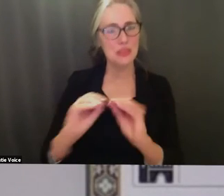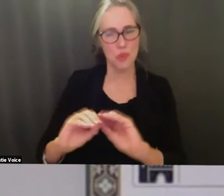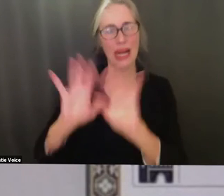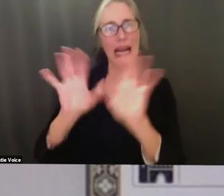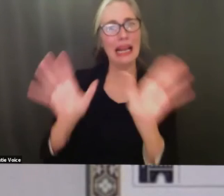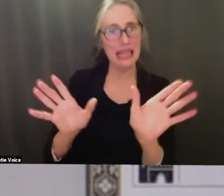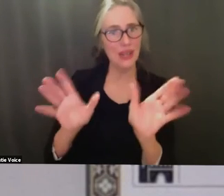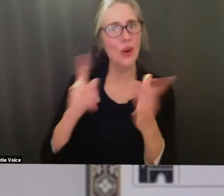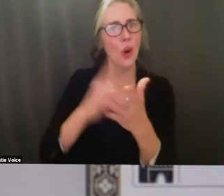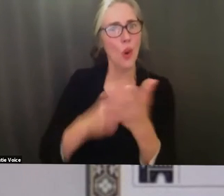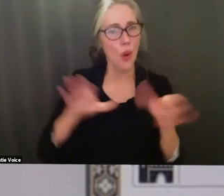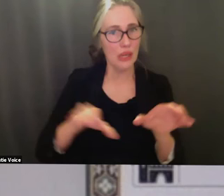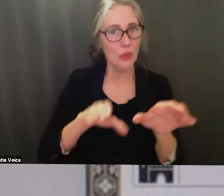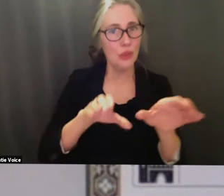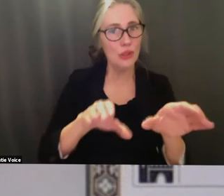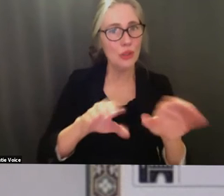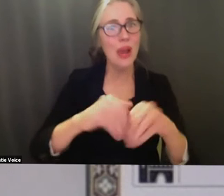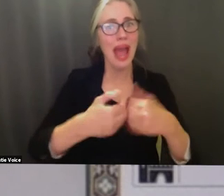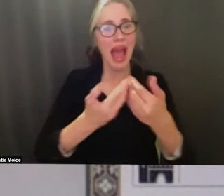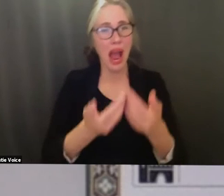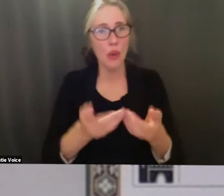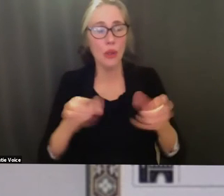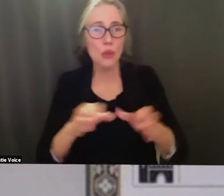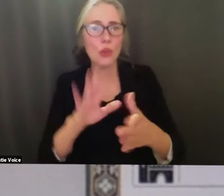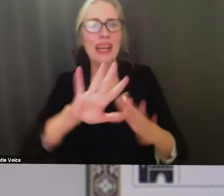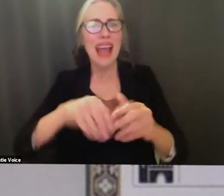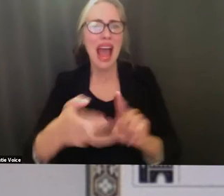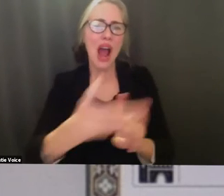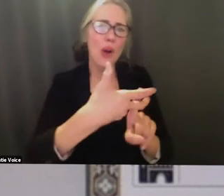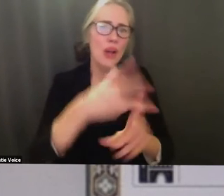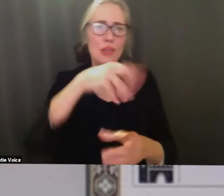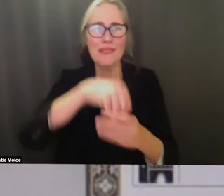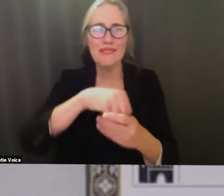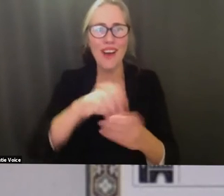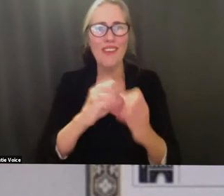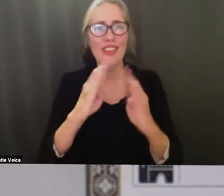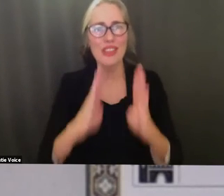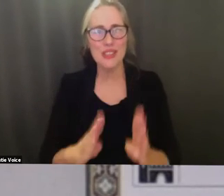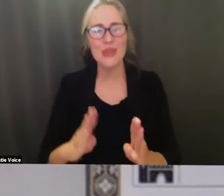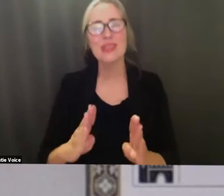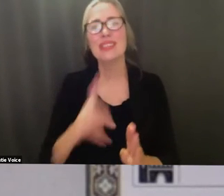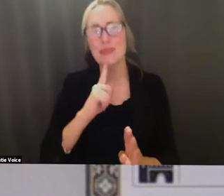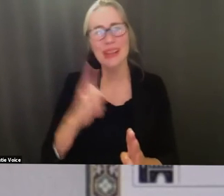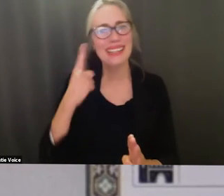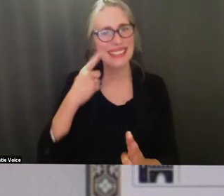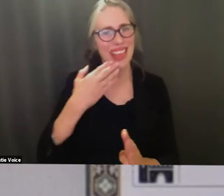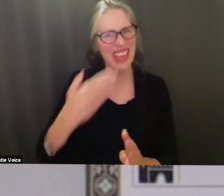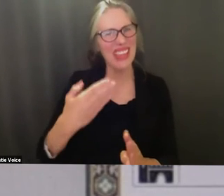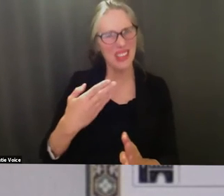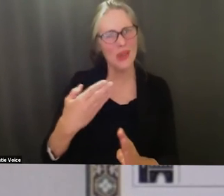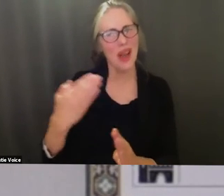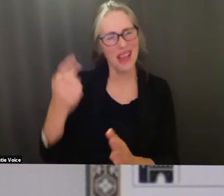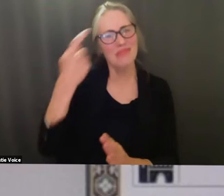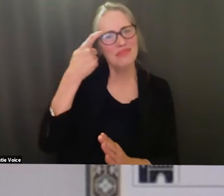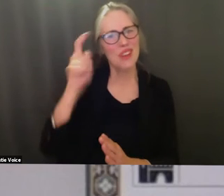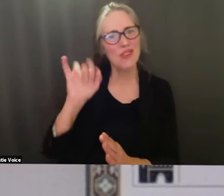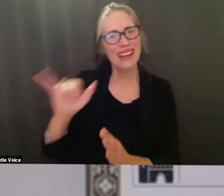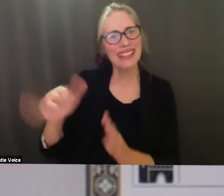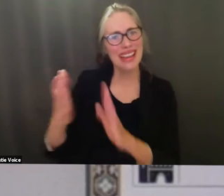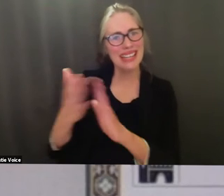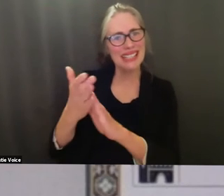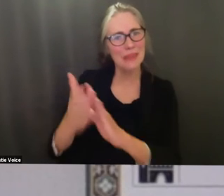va a ser y cómo los estudiantes van a estar involucrados en esto. Así que quiero reconocer esto. Gracias, señora